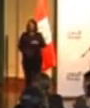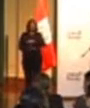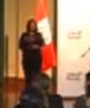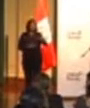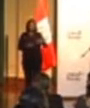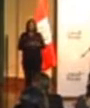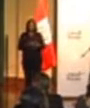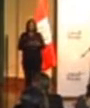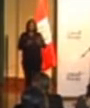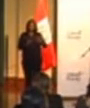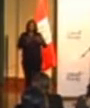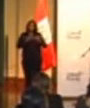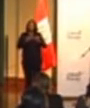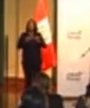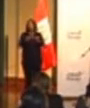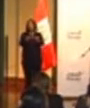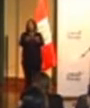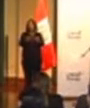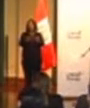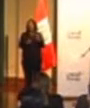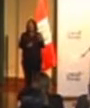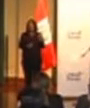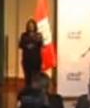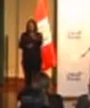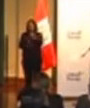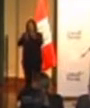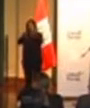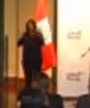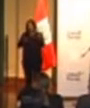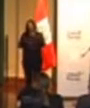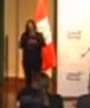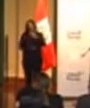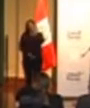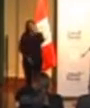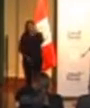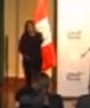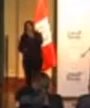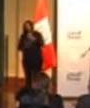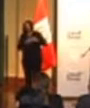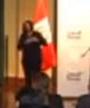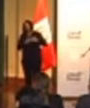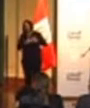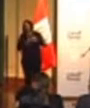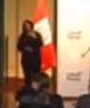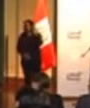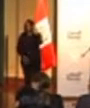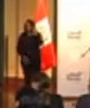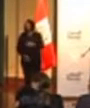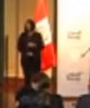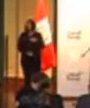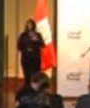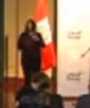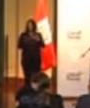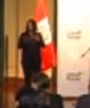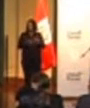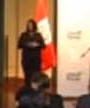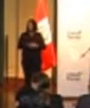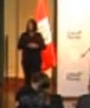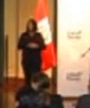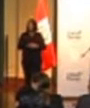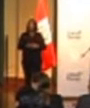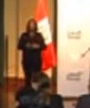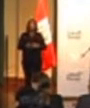todos continuemos y cada día más enamorados de Miraflores. Quiero